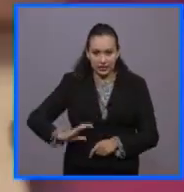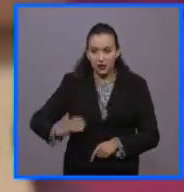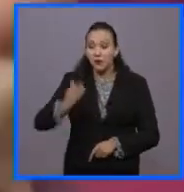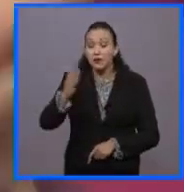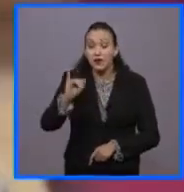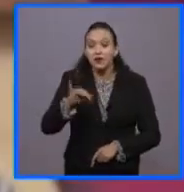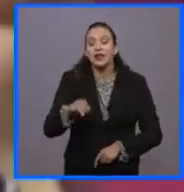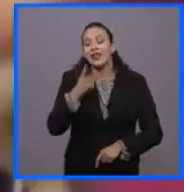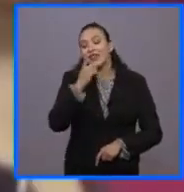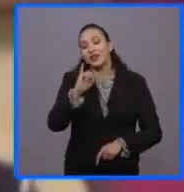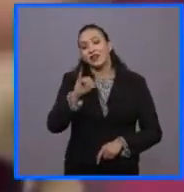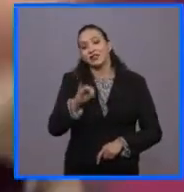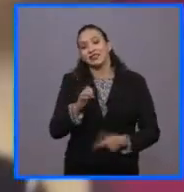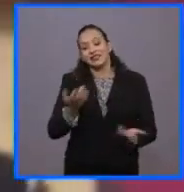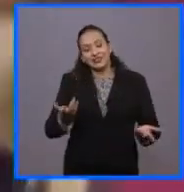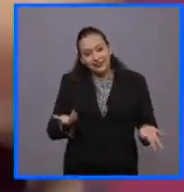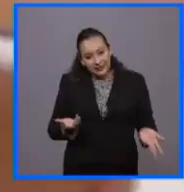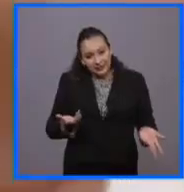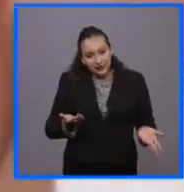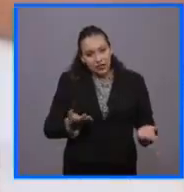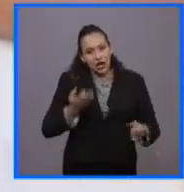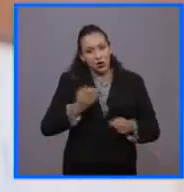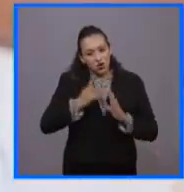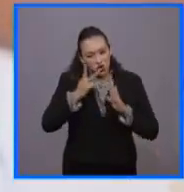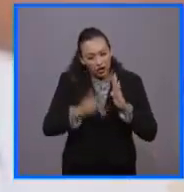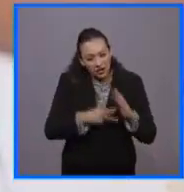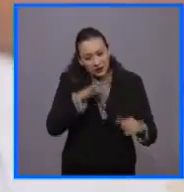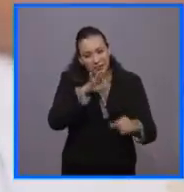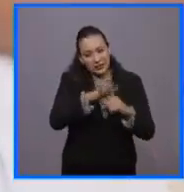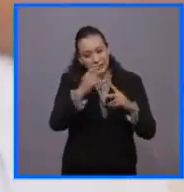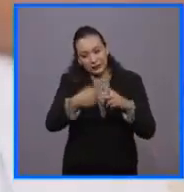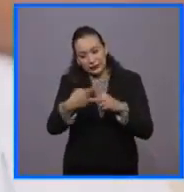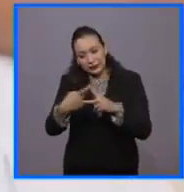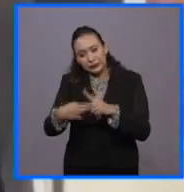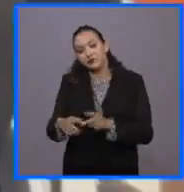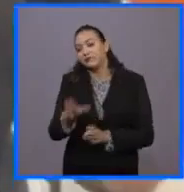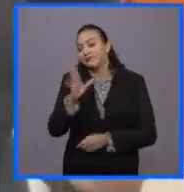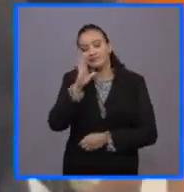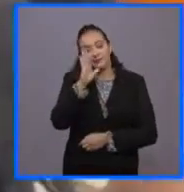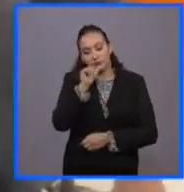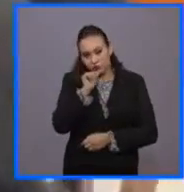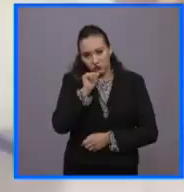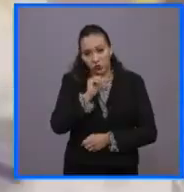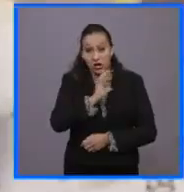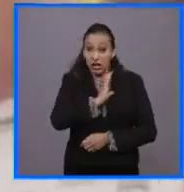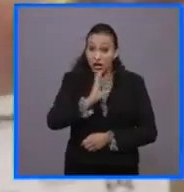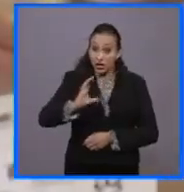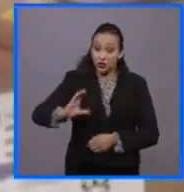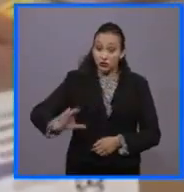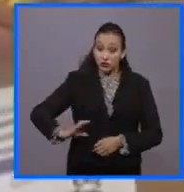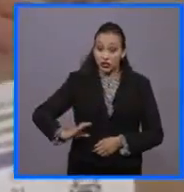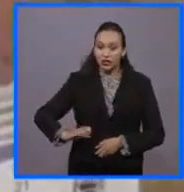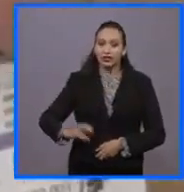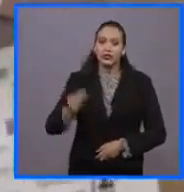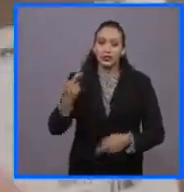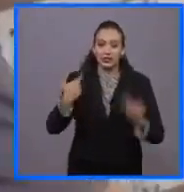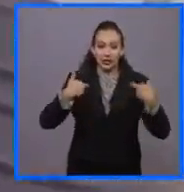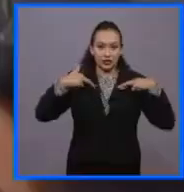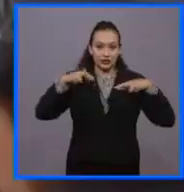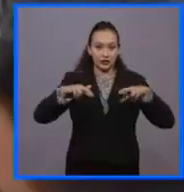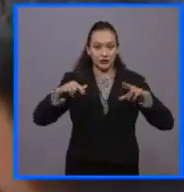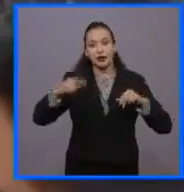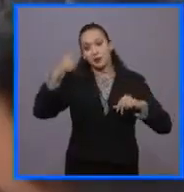que no es posible llevar a cabo un nuevo escrutinio y cómputo de la elección, ni que los candidatos cuenten con representantes en los